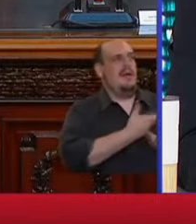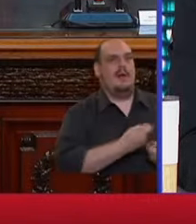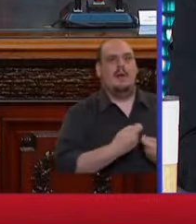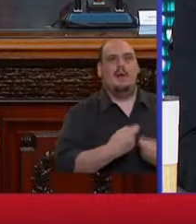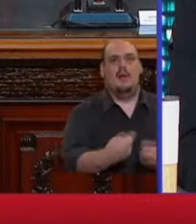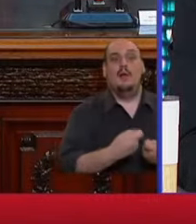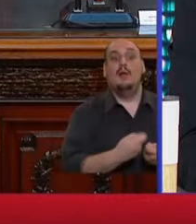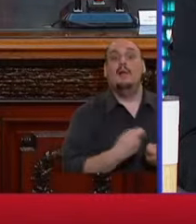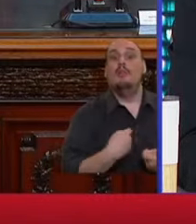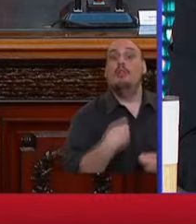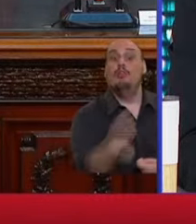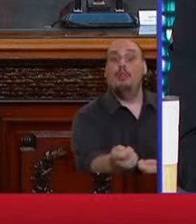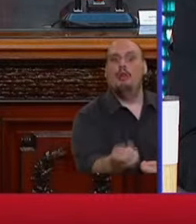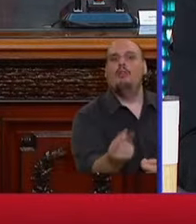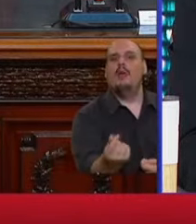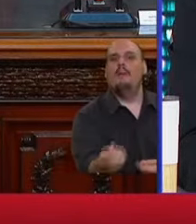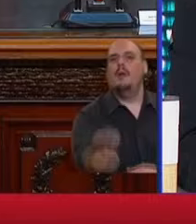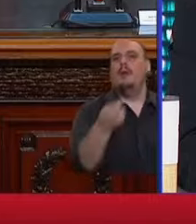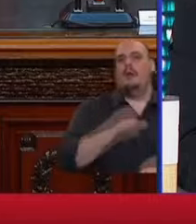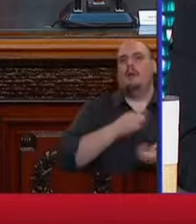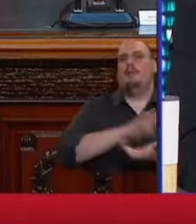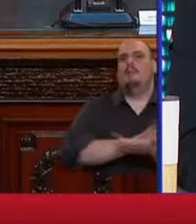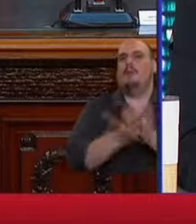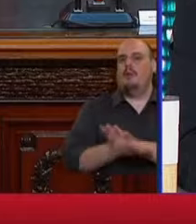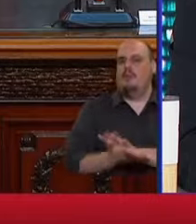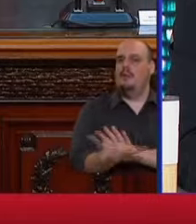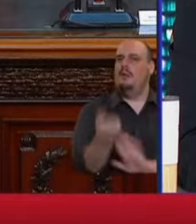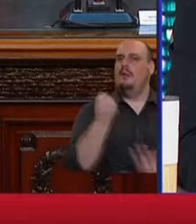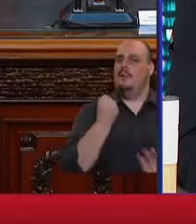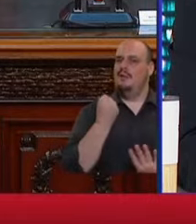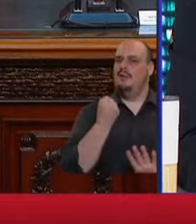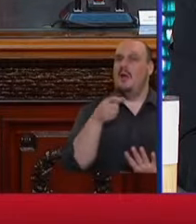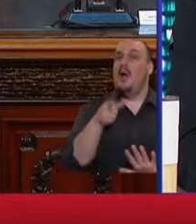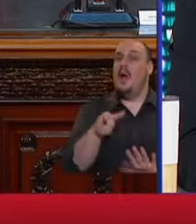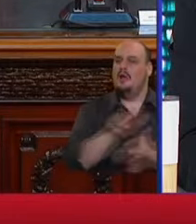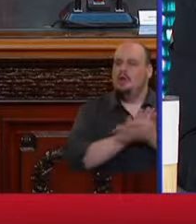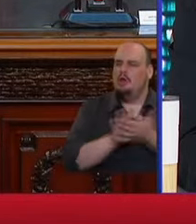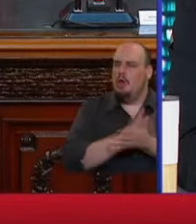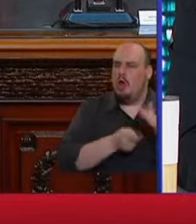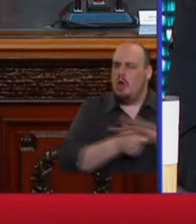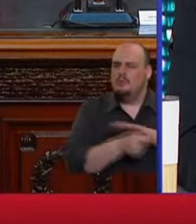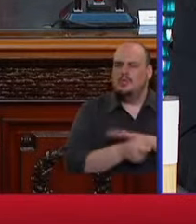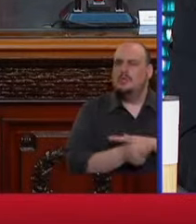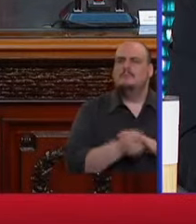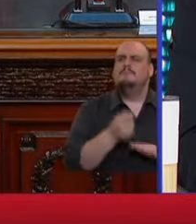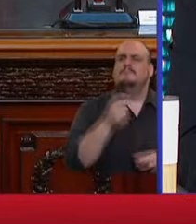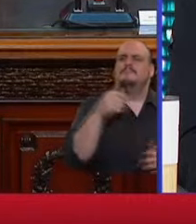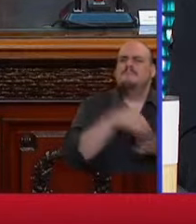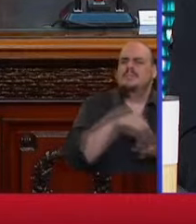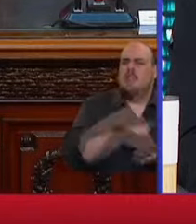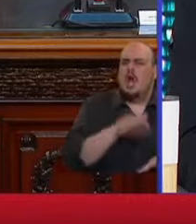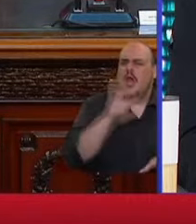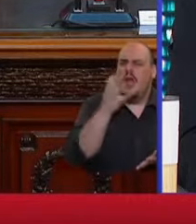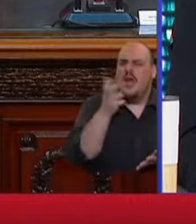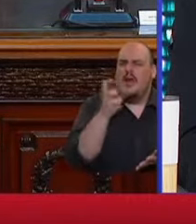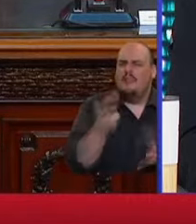esto, me he limitado de los 25 ministerios, me he quedado con 10, con 15...